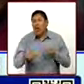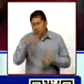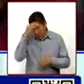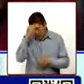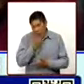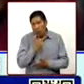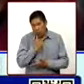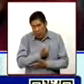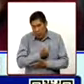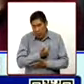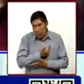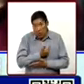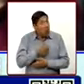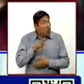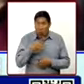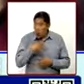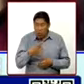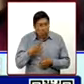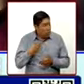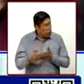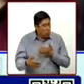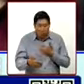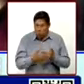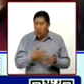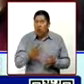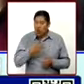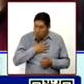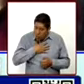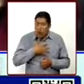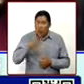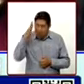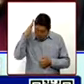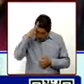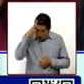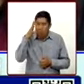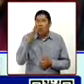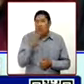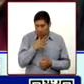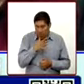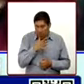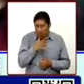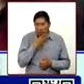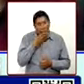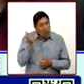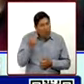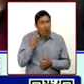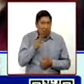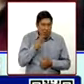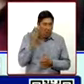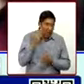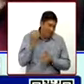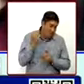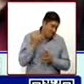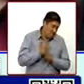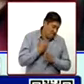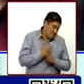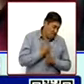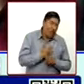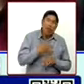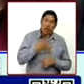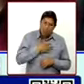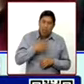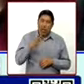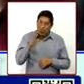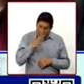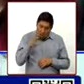te puede gustar o no pero soy tu papá soy tu mamá y prefiero que digas mi mamá es muy fregada a que digas mi